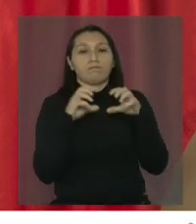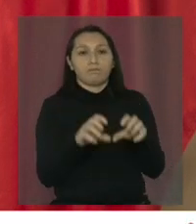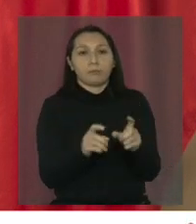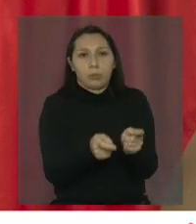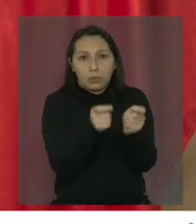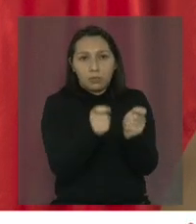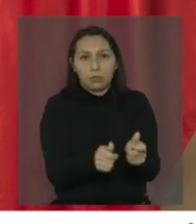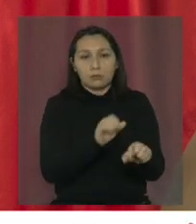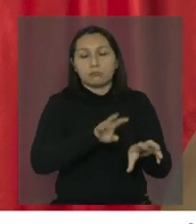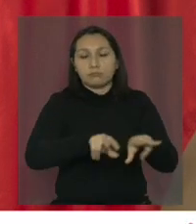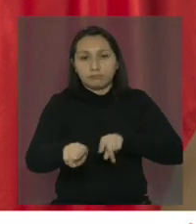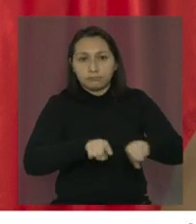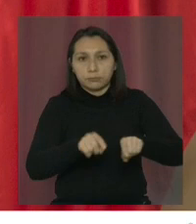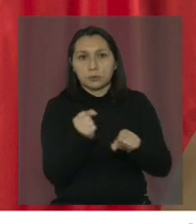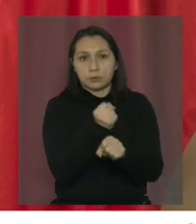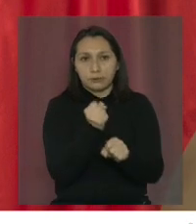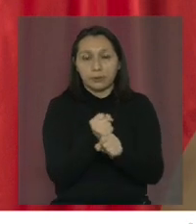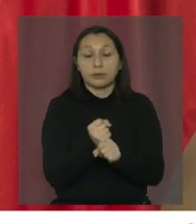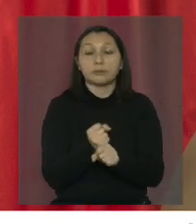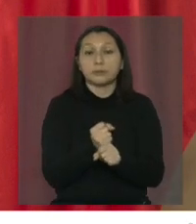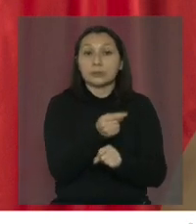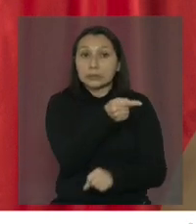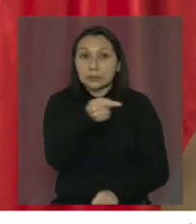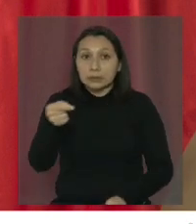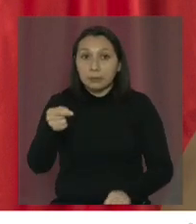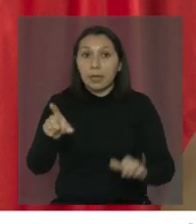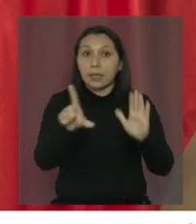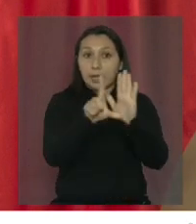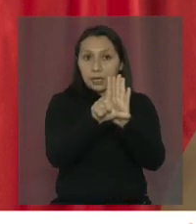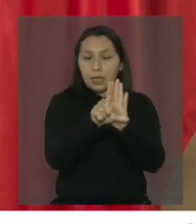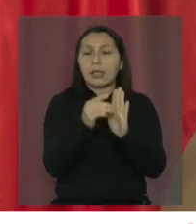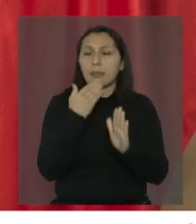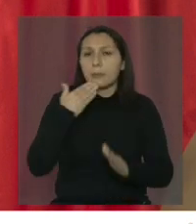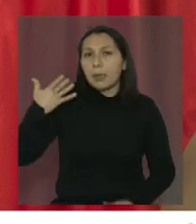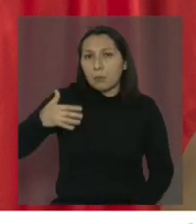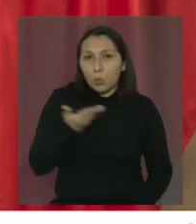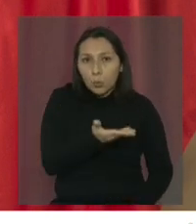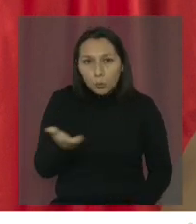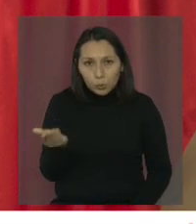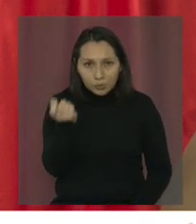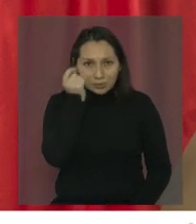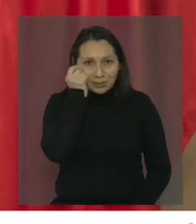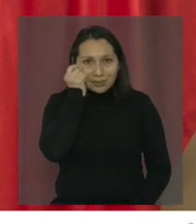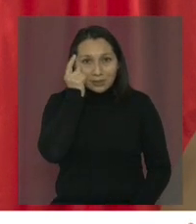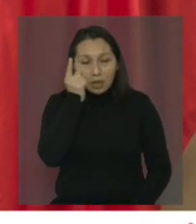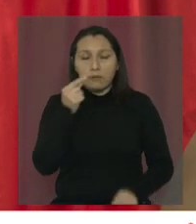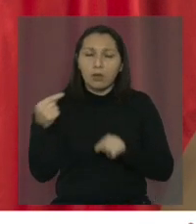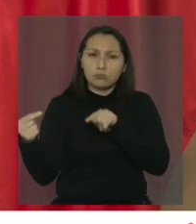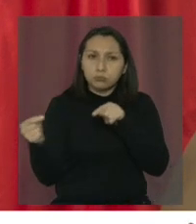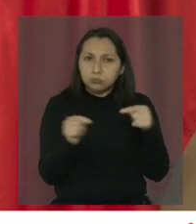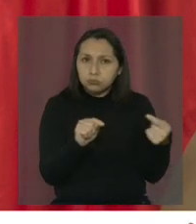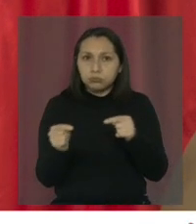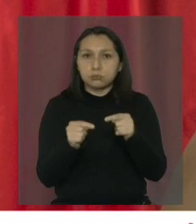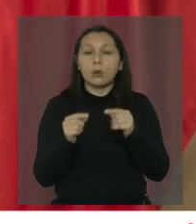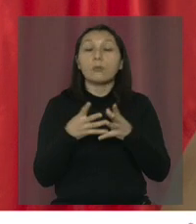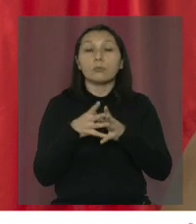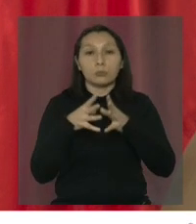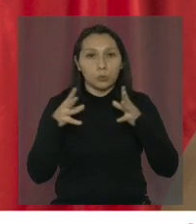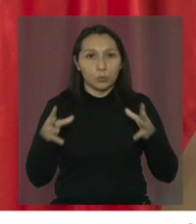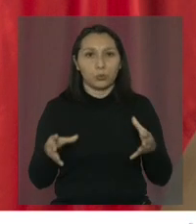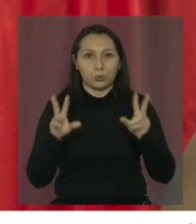competencia tenemos una semana legislativa también importante como ustedes lo saben hemos discutido bastante